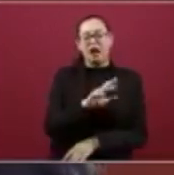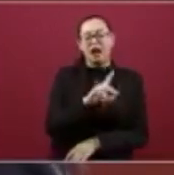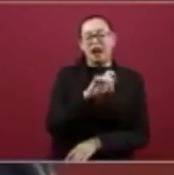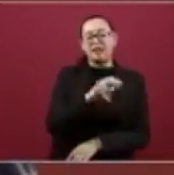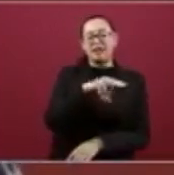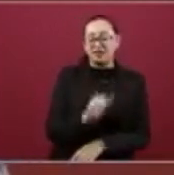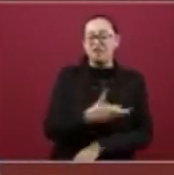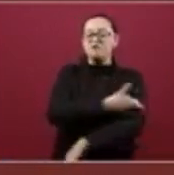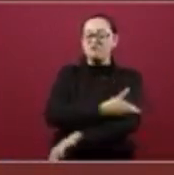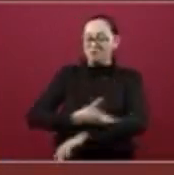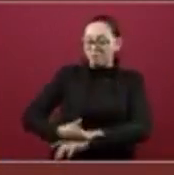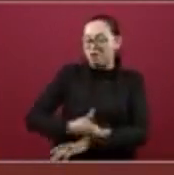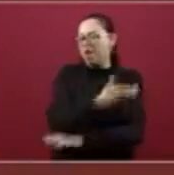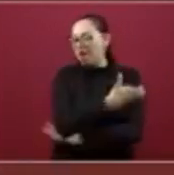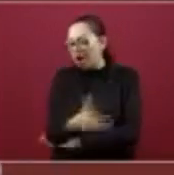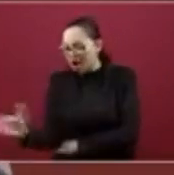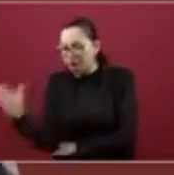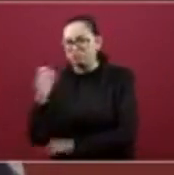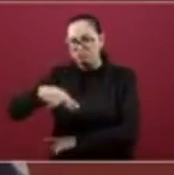18 millones de hectáreas